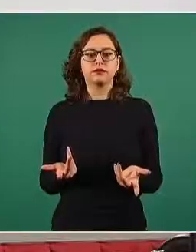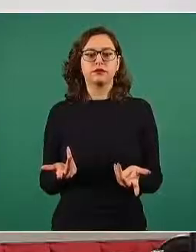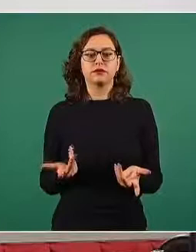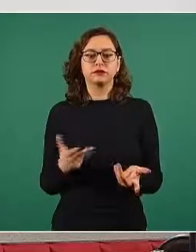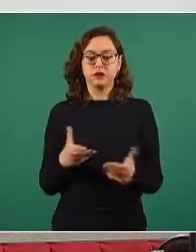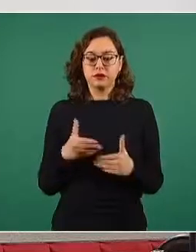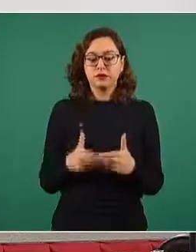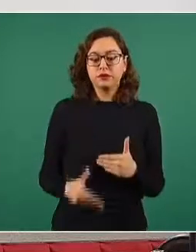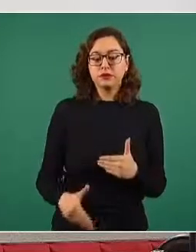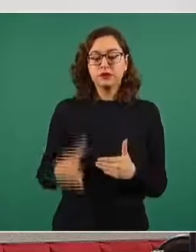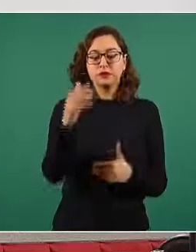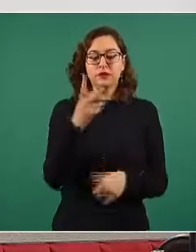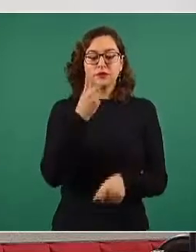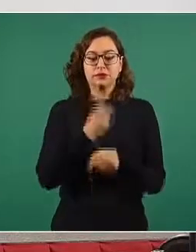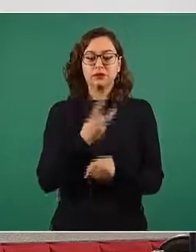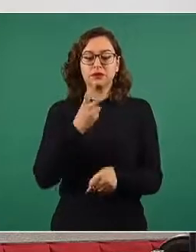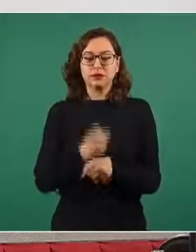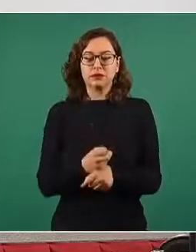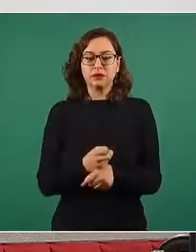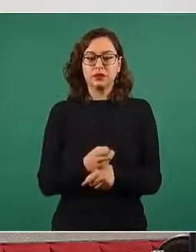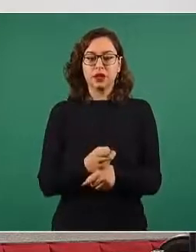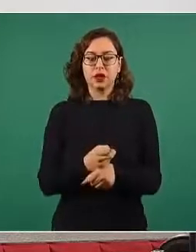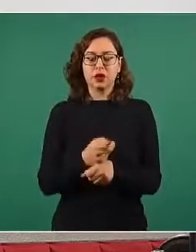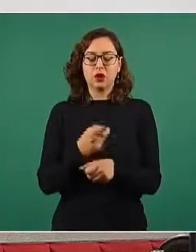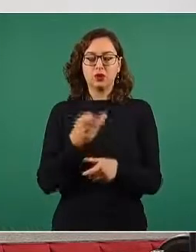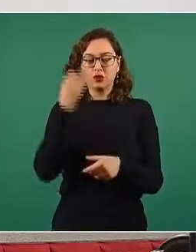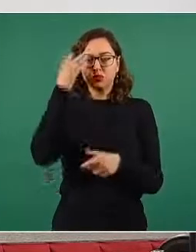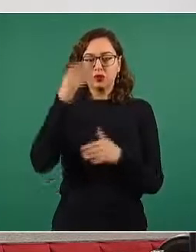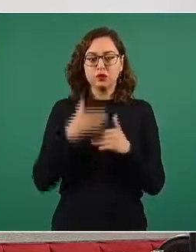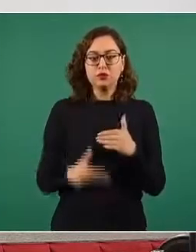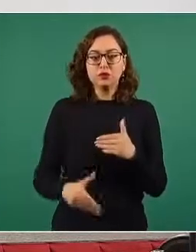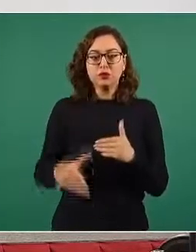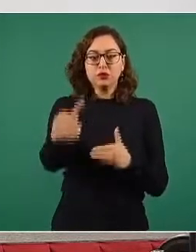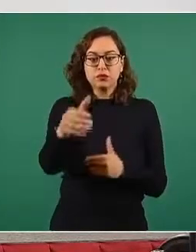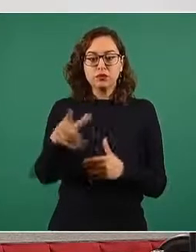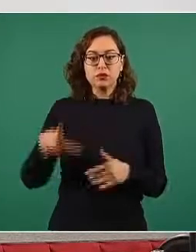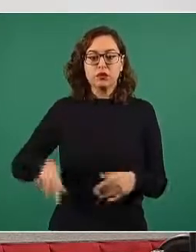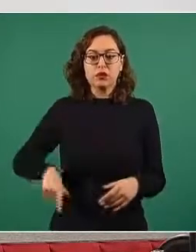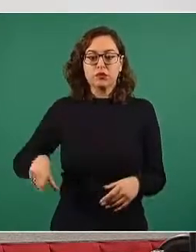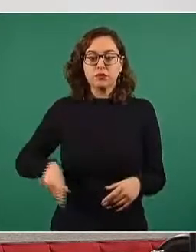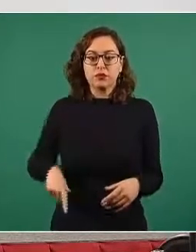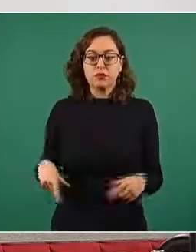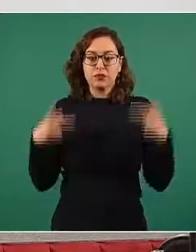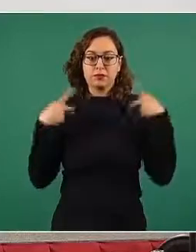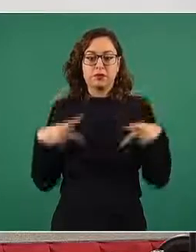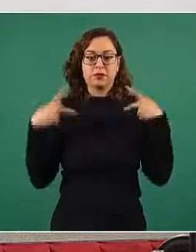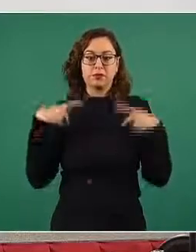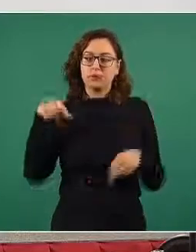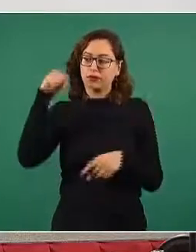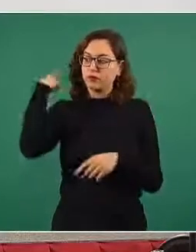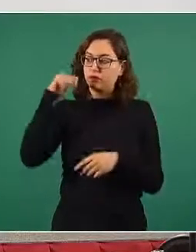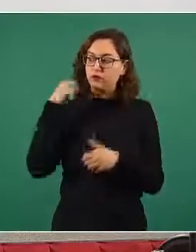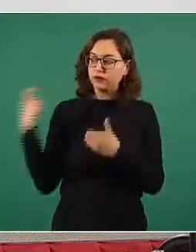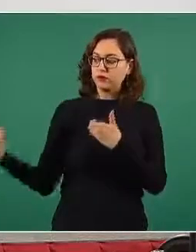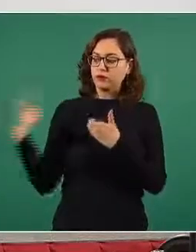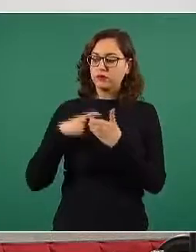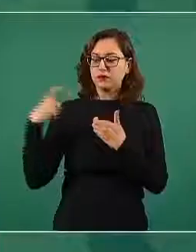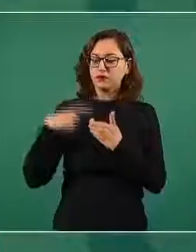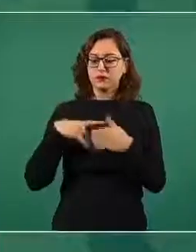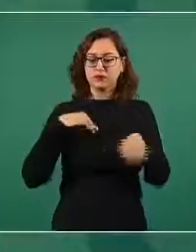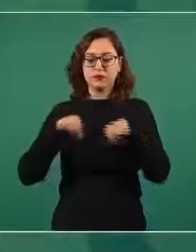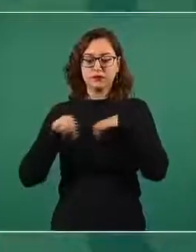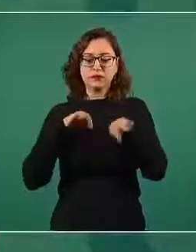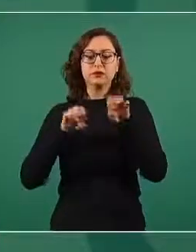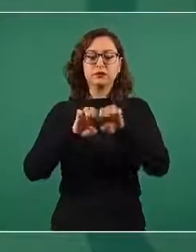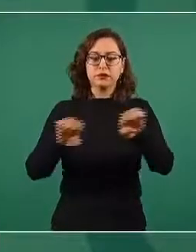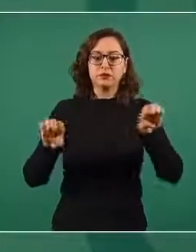segunda etapa de su gobierno más tabasqueños o tabasqueñas en su gabinete, y también aprovechar algunas ideas que se hayan dado, como